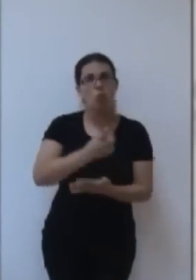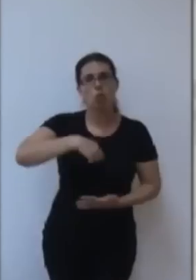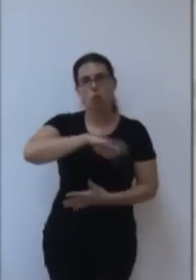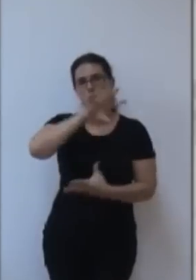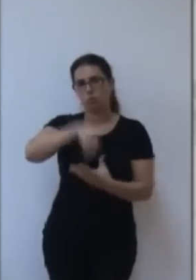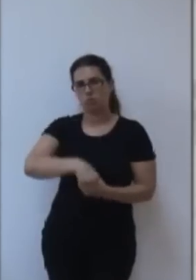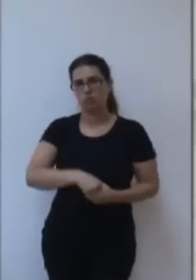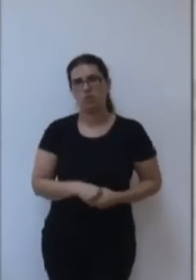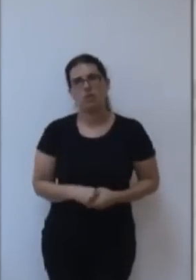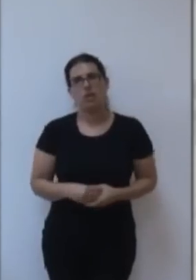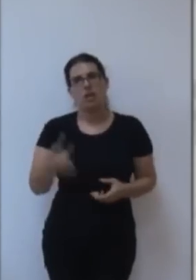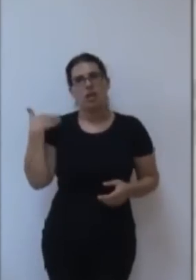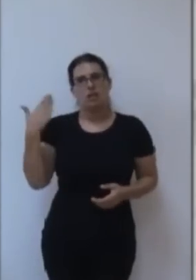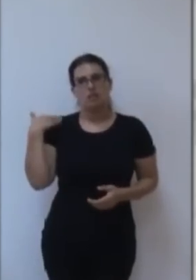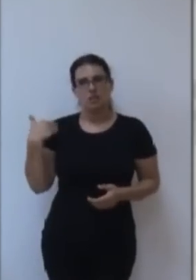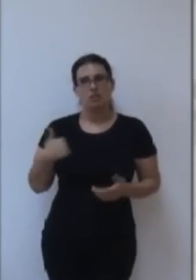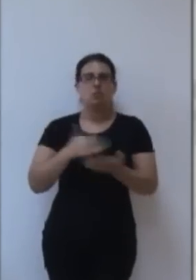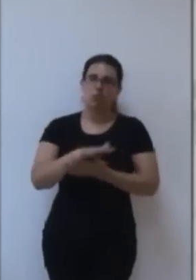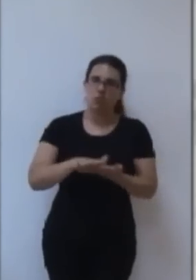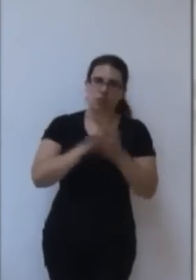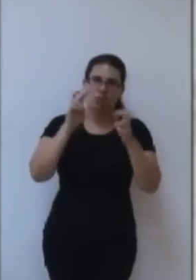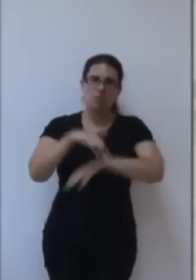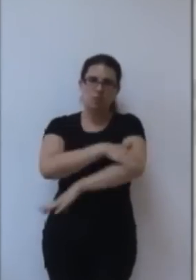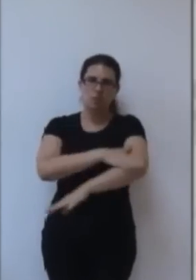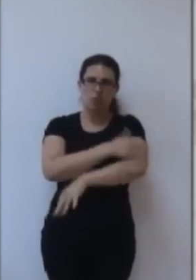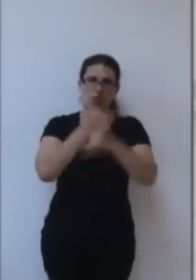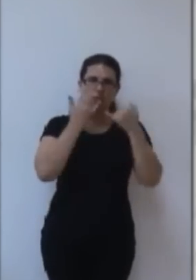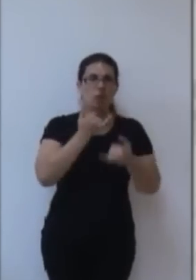fíjate, comentábamos antes lo de la administración electrónica, nos cuesta mucho